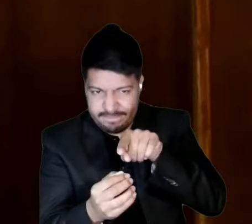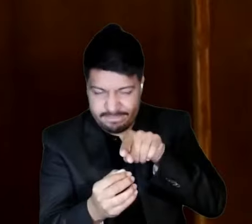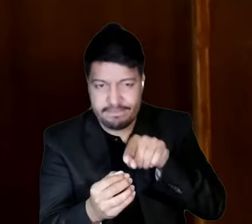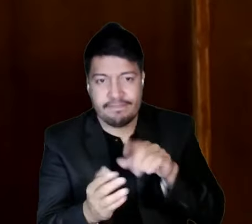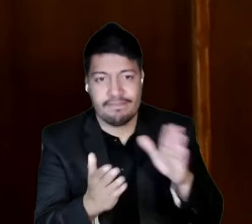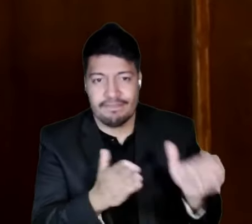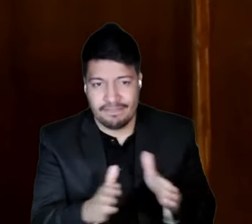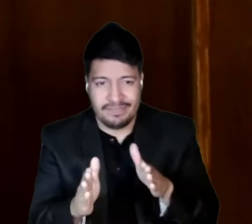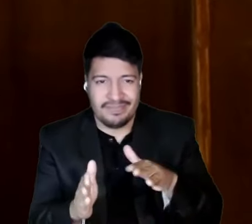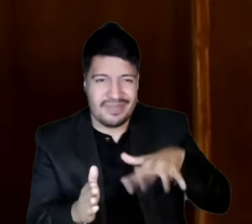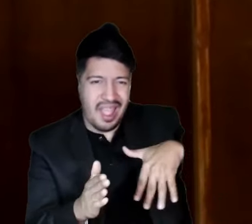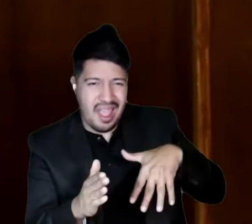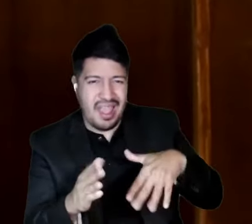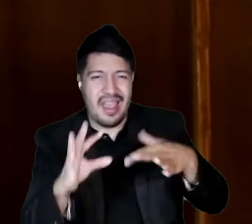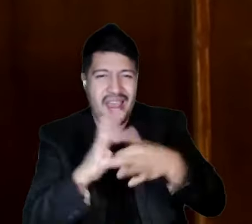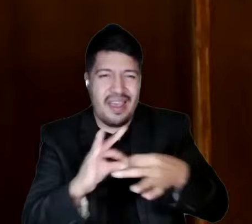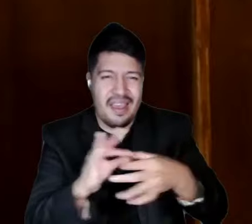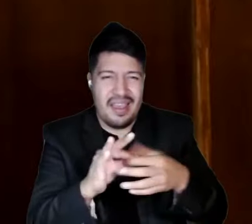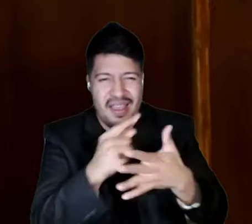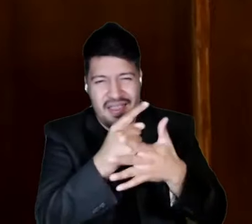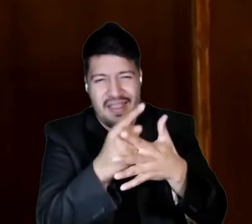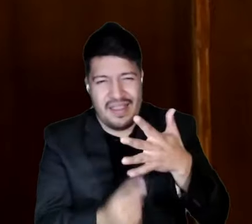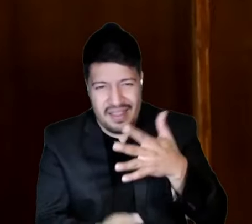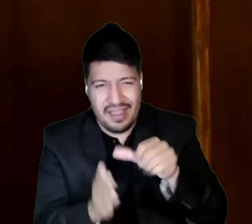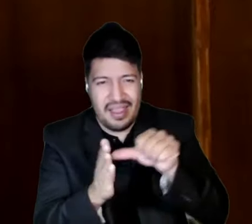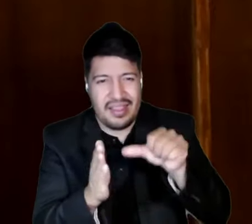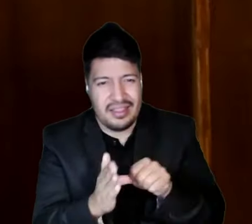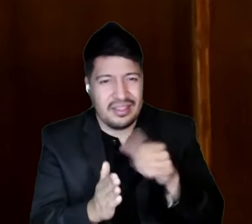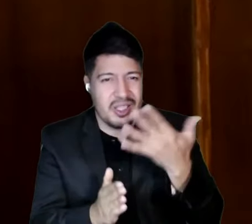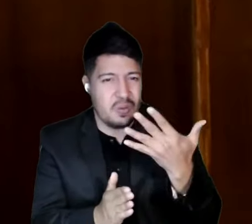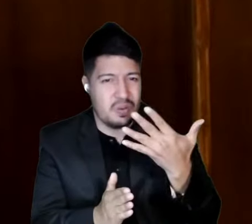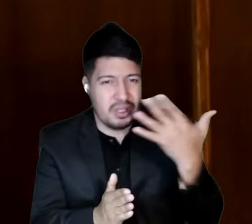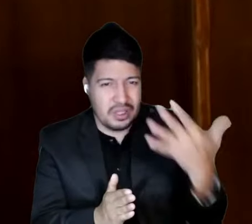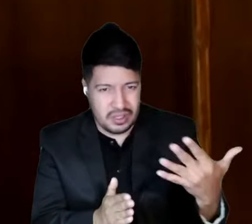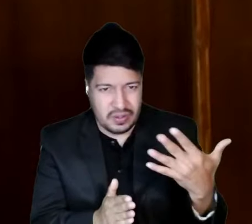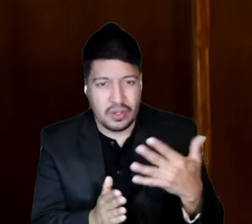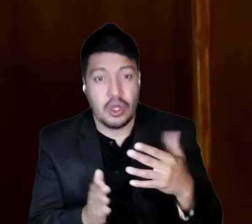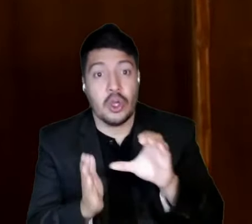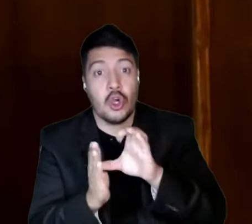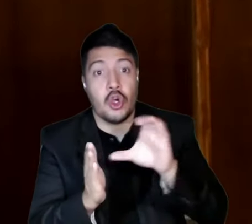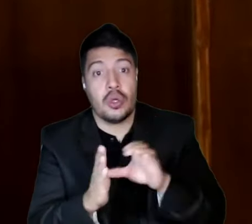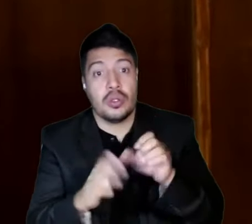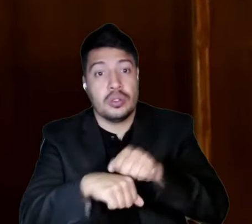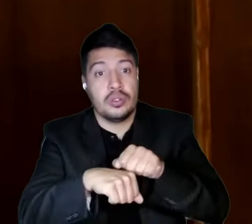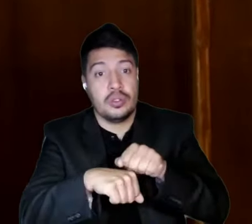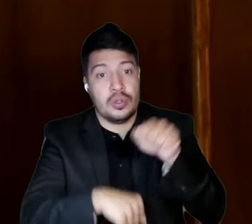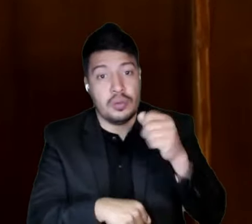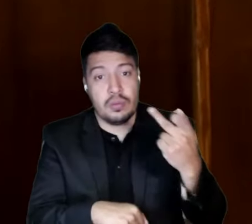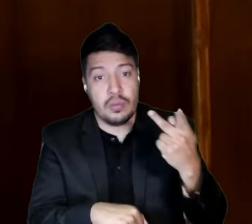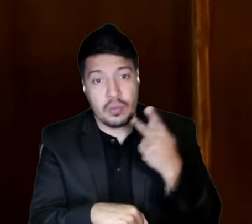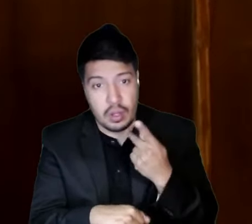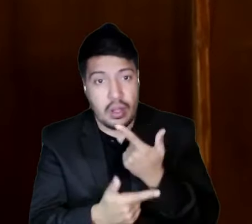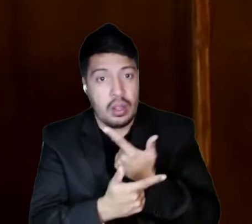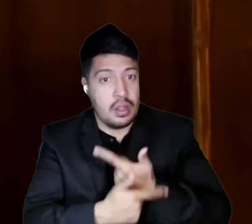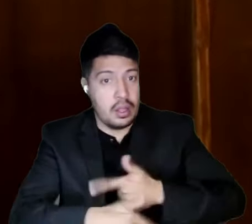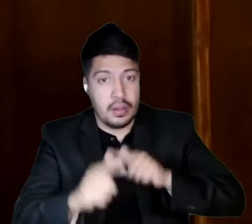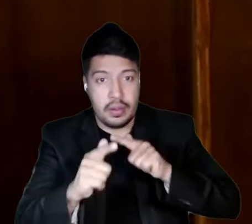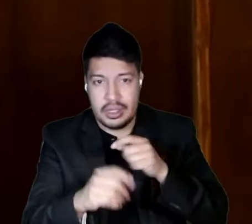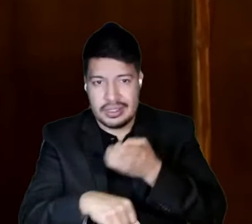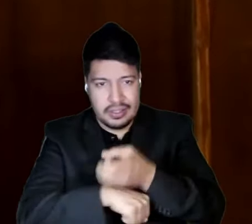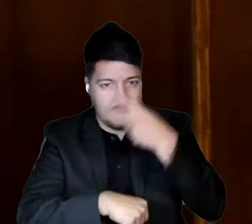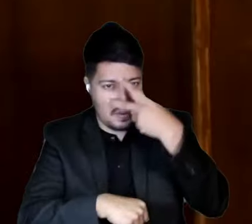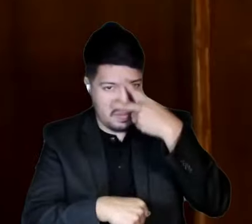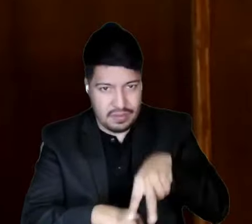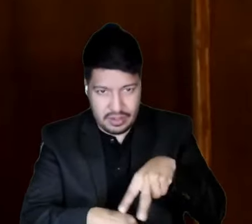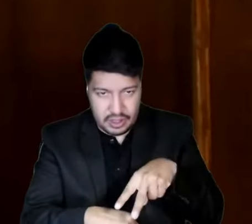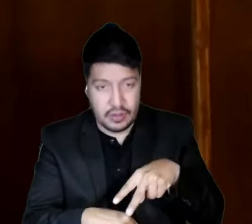expuesto y con fundamento en los artículos 55 de la constitución política del Estado libre y soberano de México y 83 de